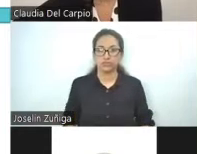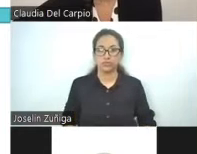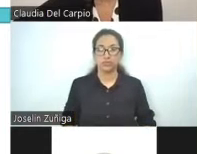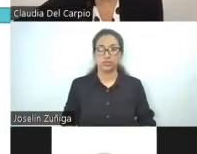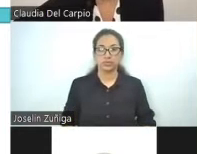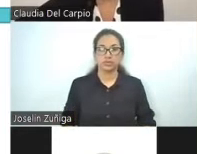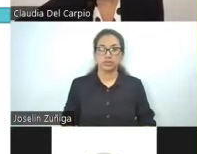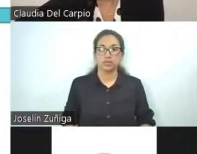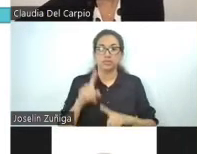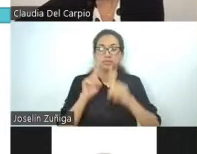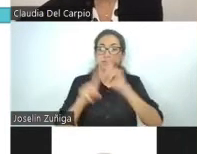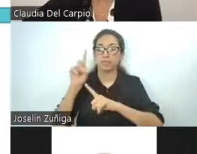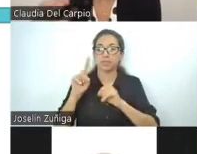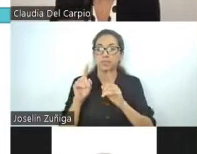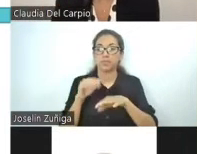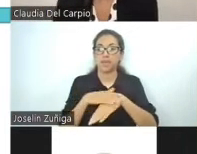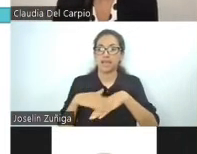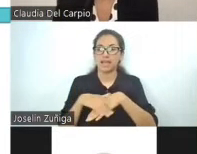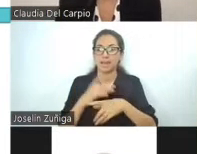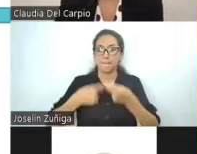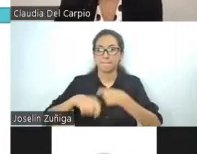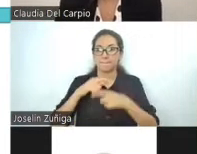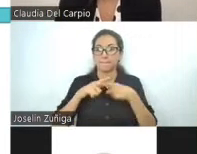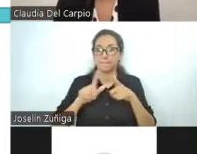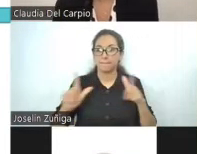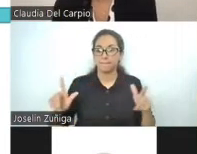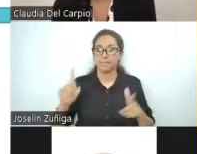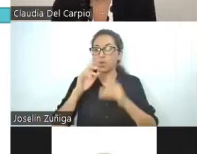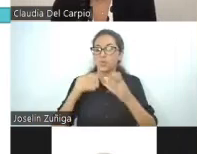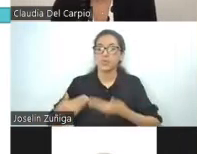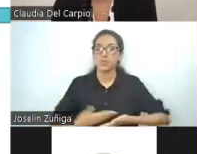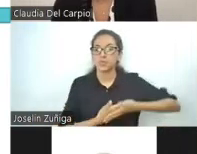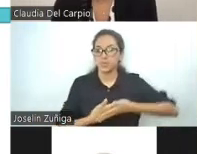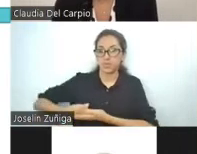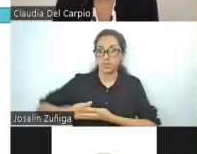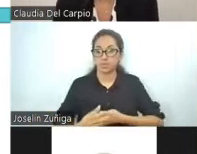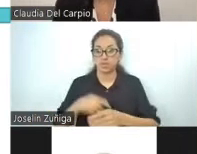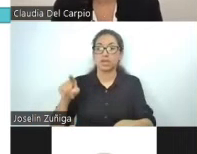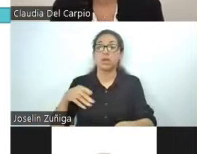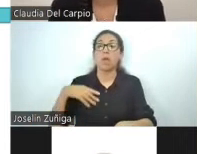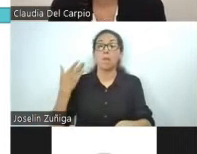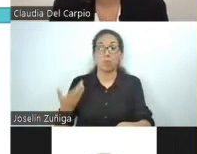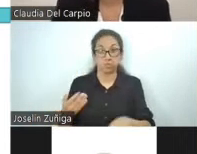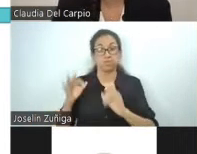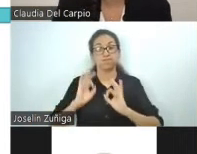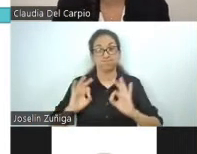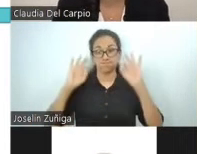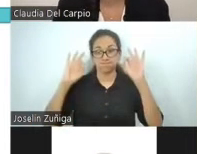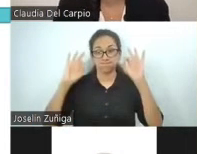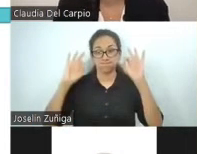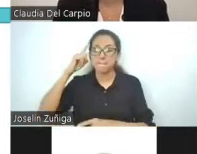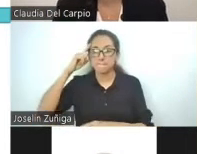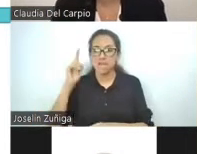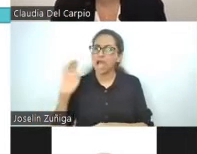Algunas cremas de venta libre, incluyendo las cremas que son para bebés y a base de hierbas, pueden ser irritantes. Entonces, a veces uno piensa